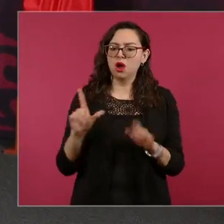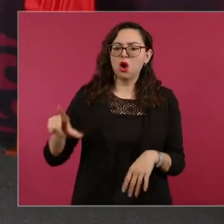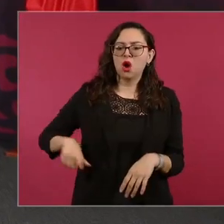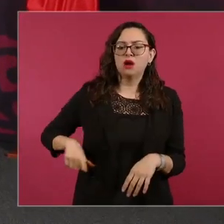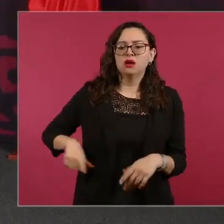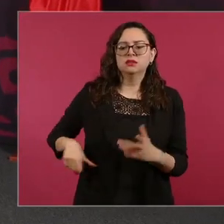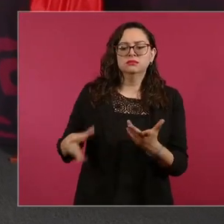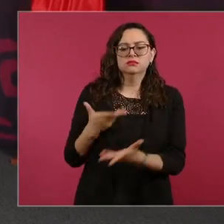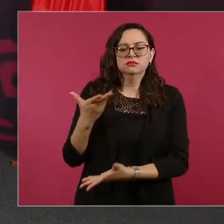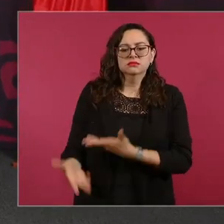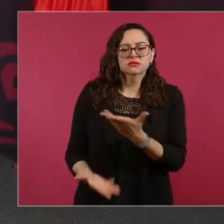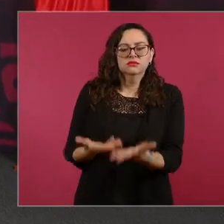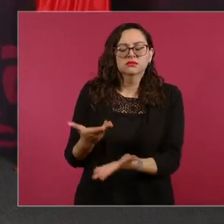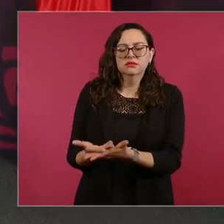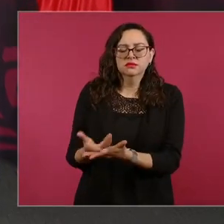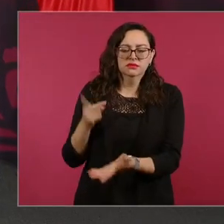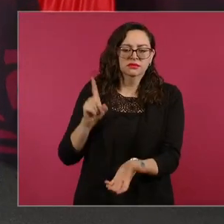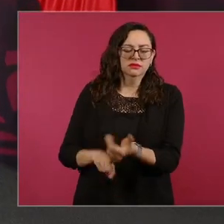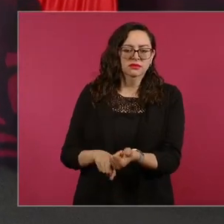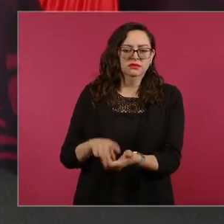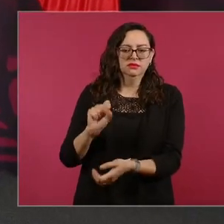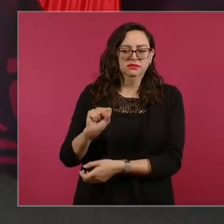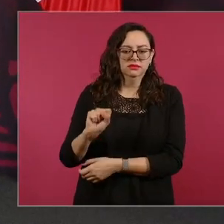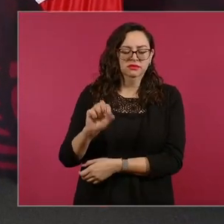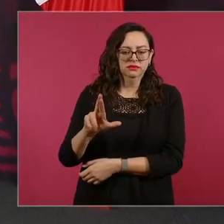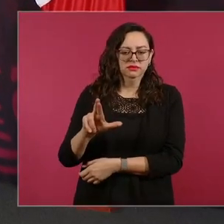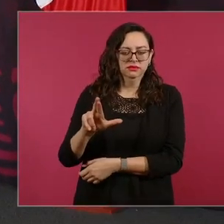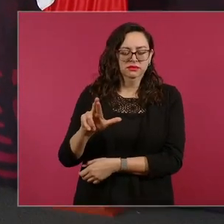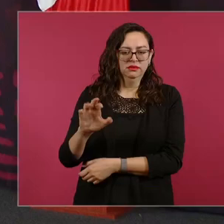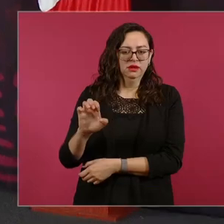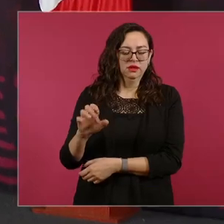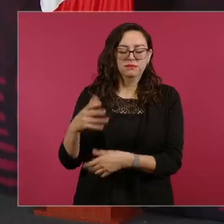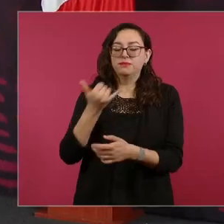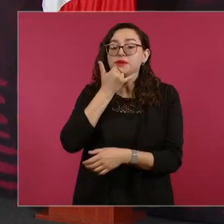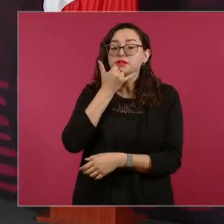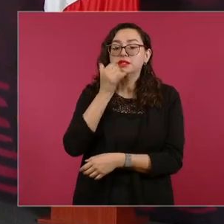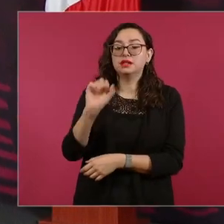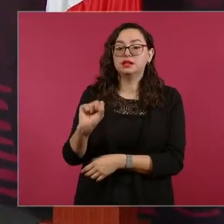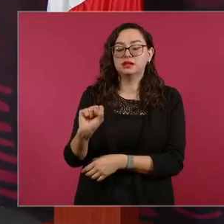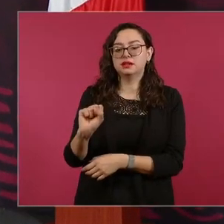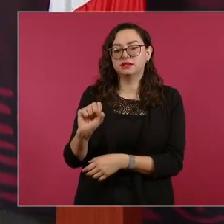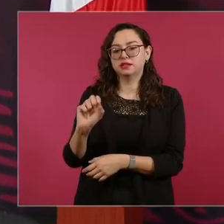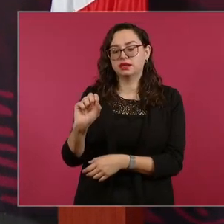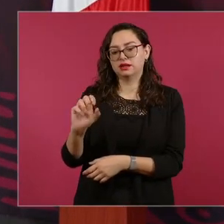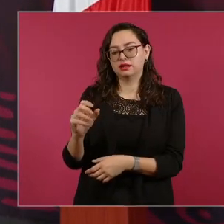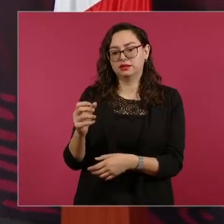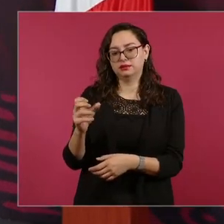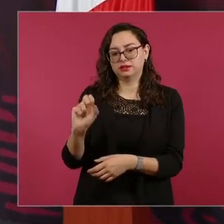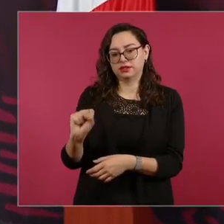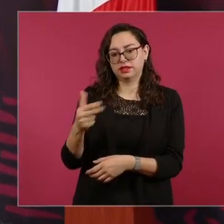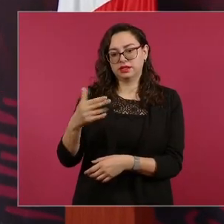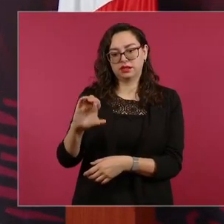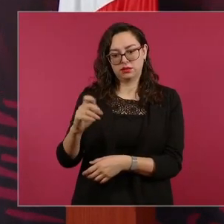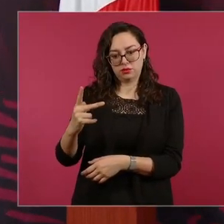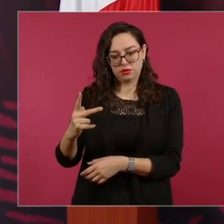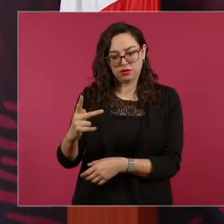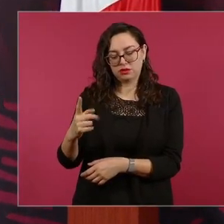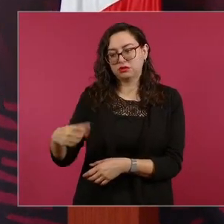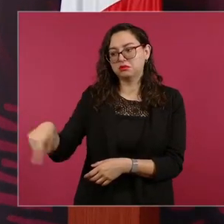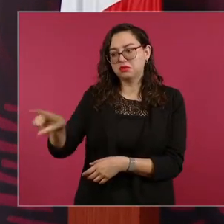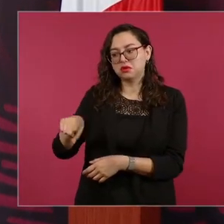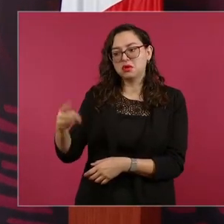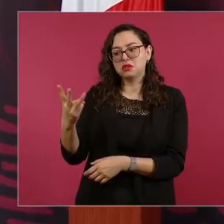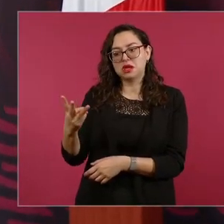y tienen como profesión la abogacía y son